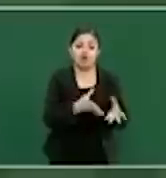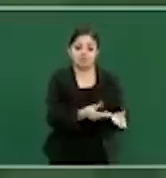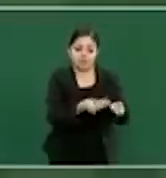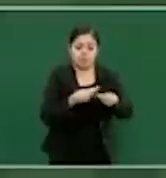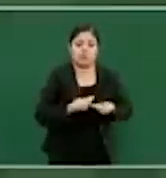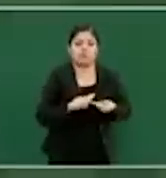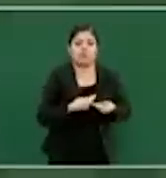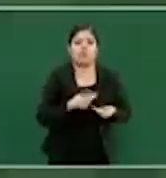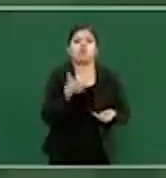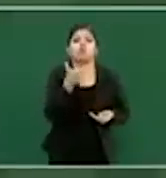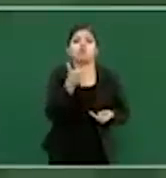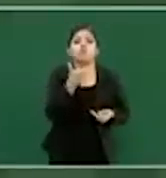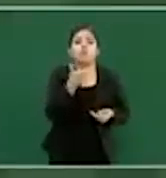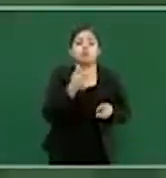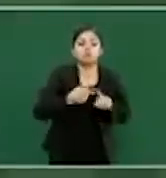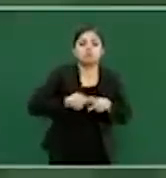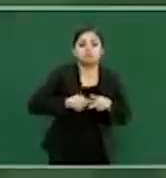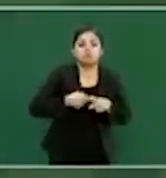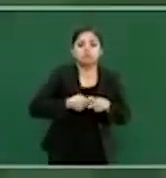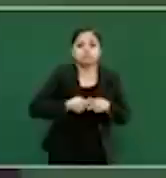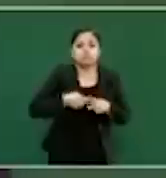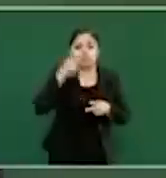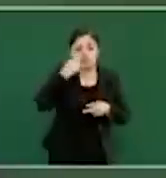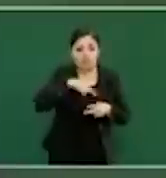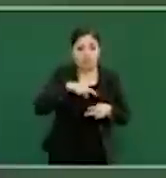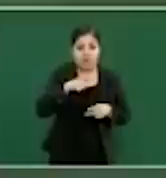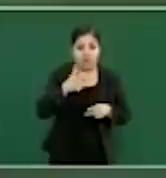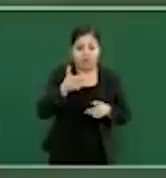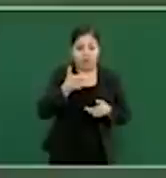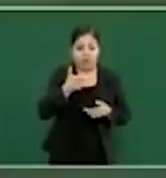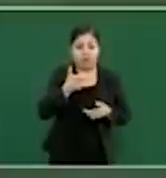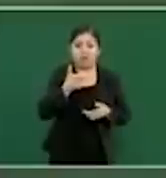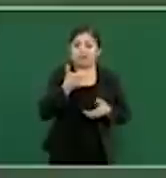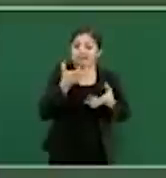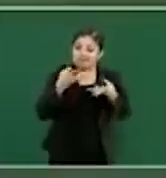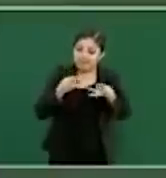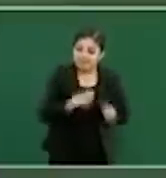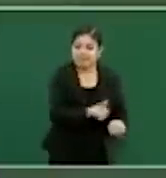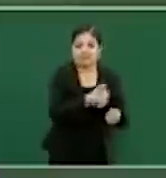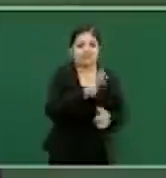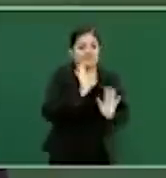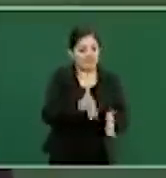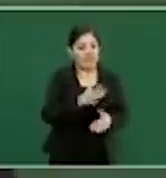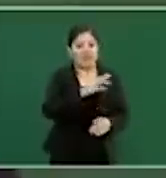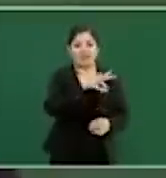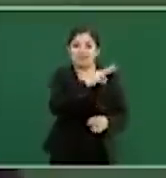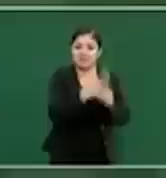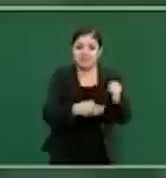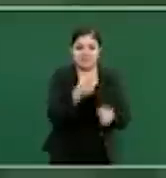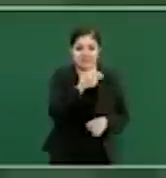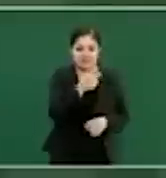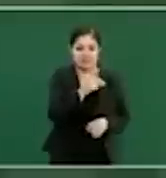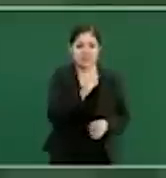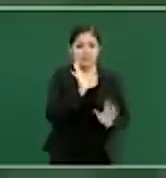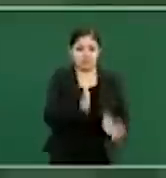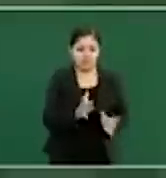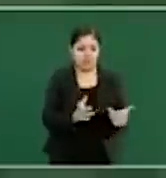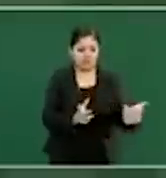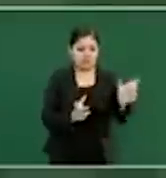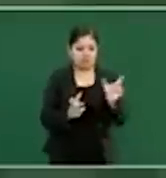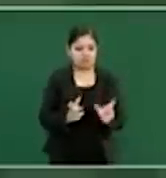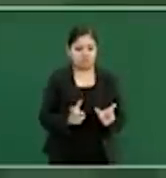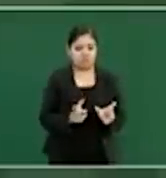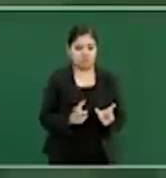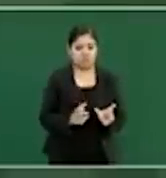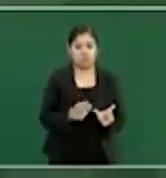de cuánto se necesitaba para terminarlo en diciembre. y tengo la tarjeta que me entregó, ahí